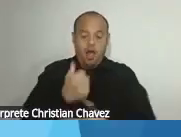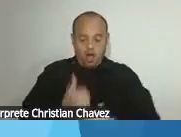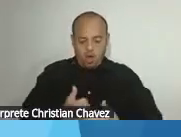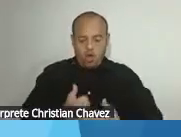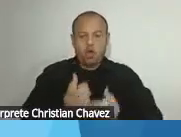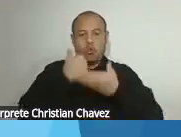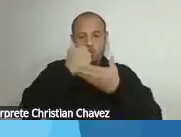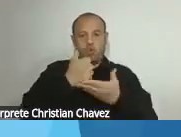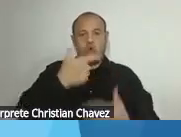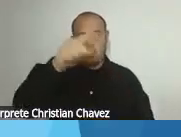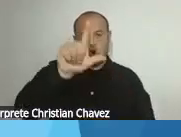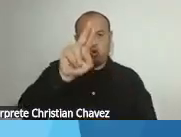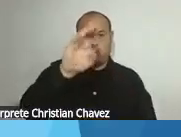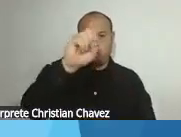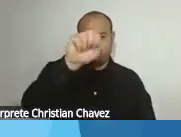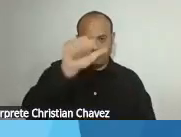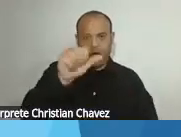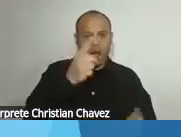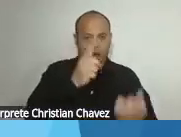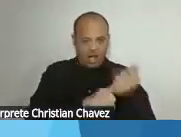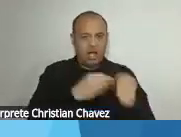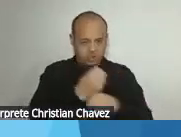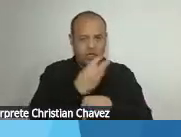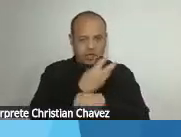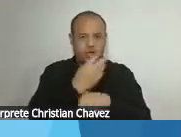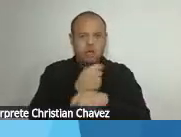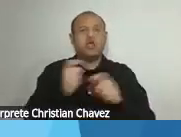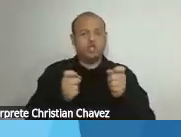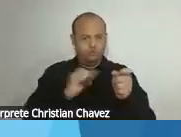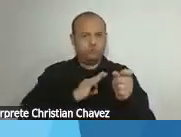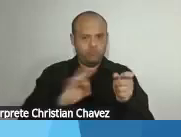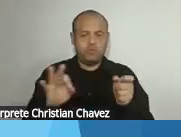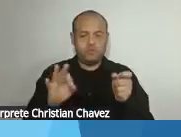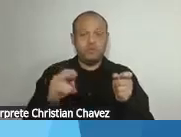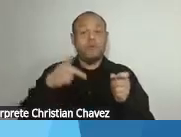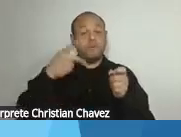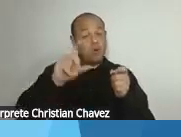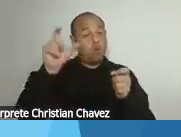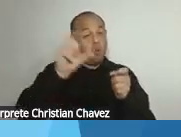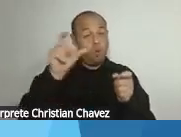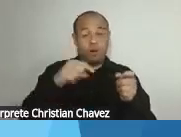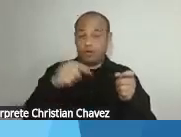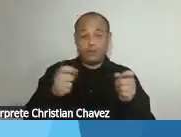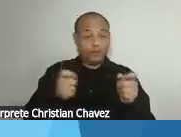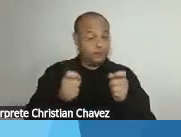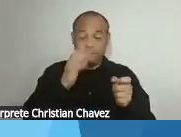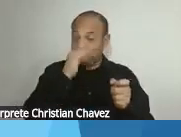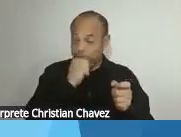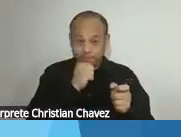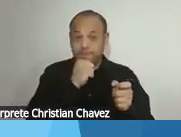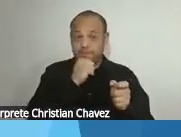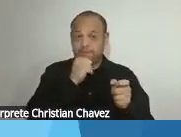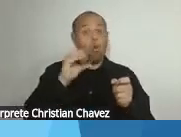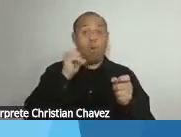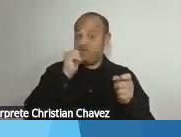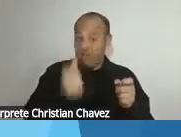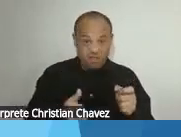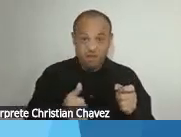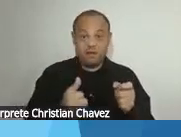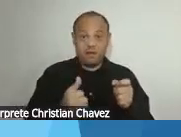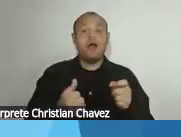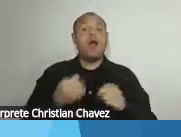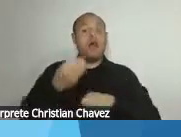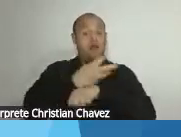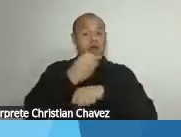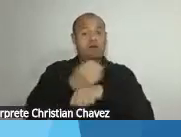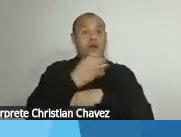Al momento de realizar contracción muscular, las células del músculo obtienen muy bien la glucosa del torrente sanguíneo, nos ayuda a regularla